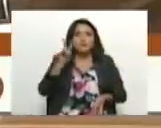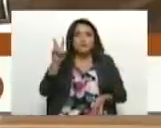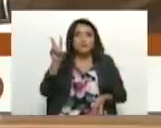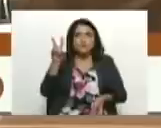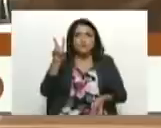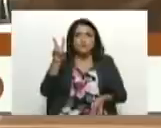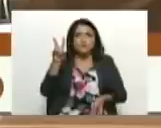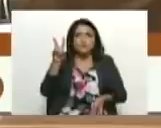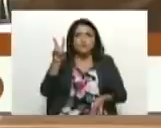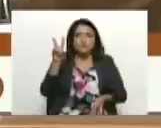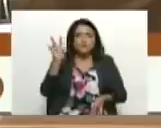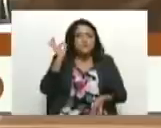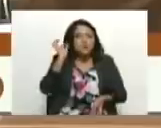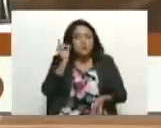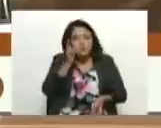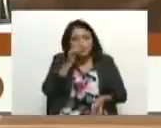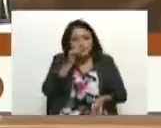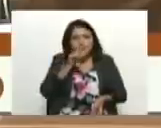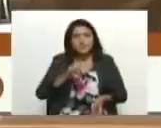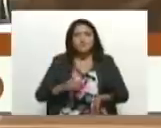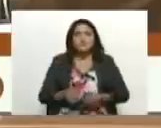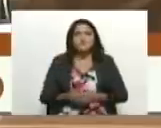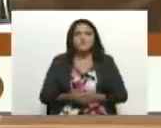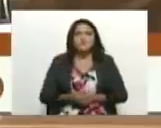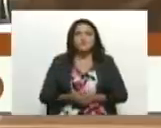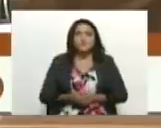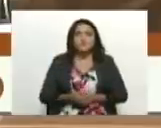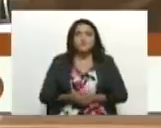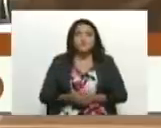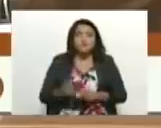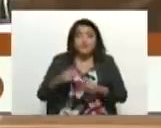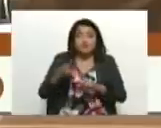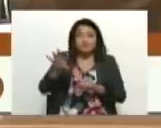es el venezolano. Y que entiendan